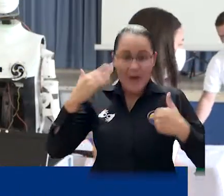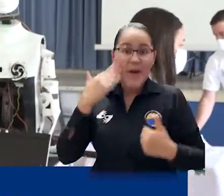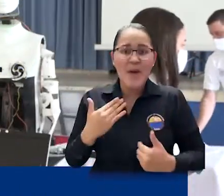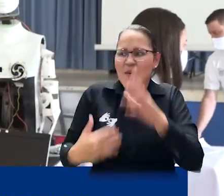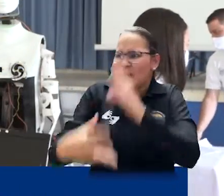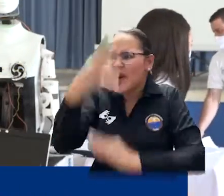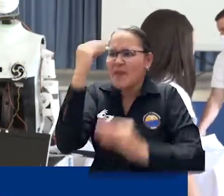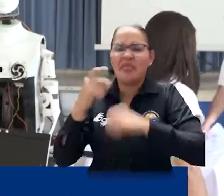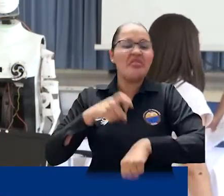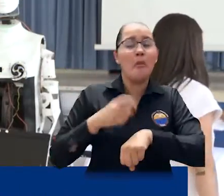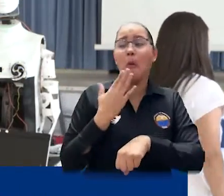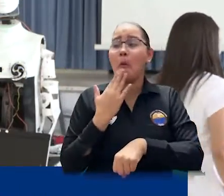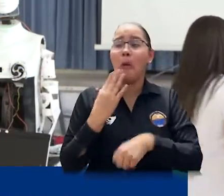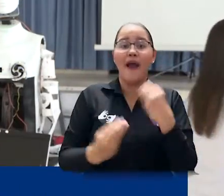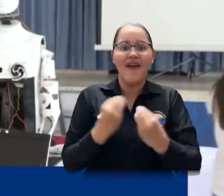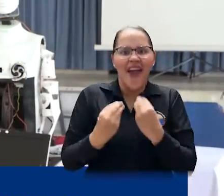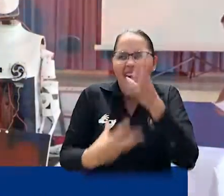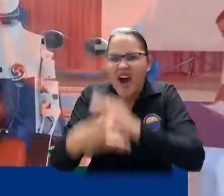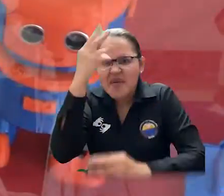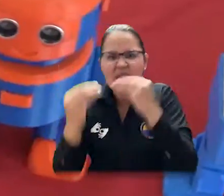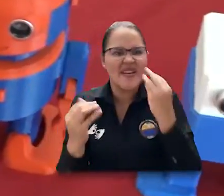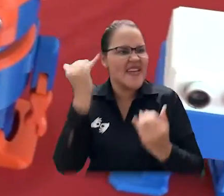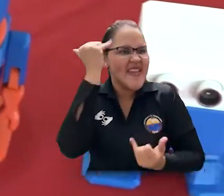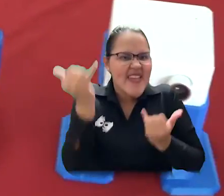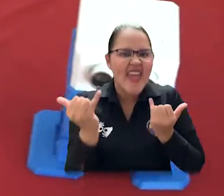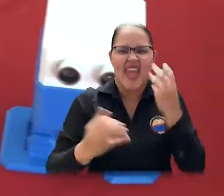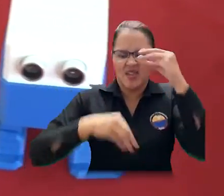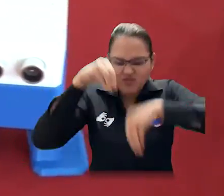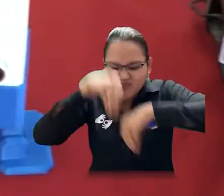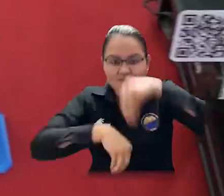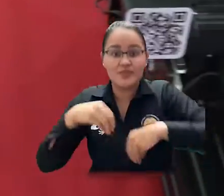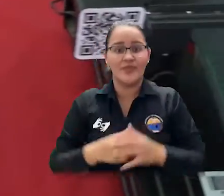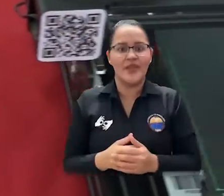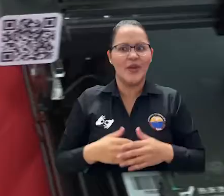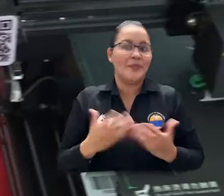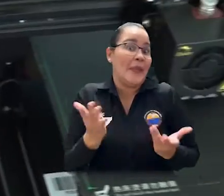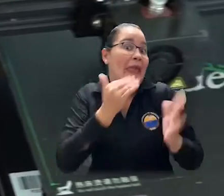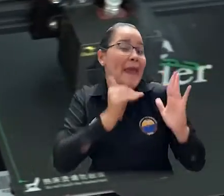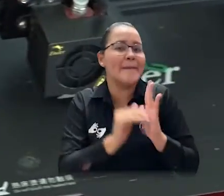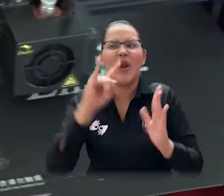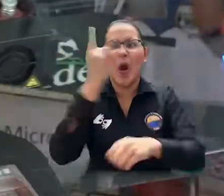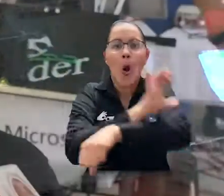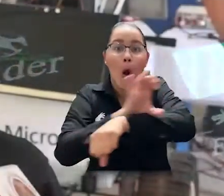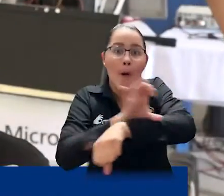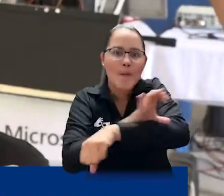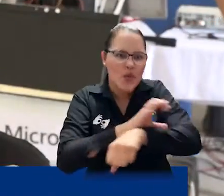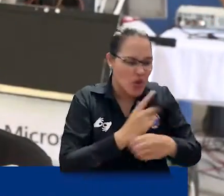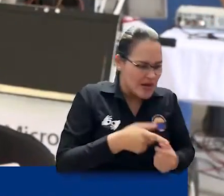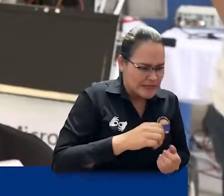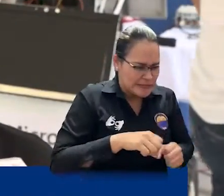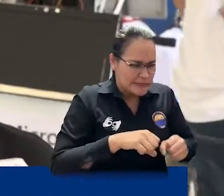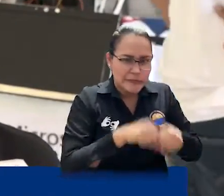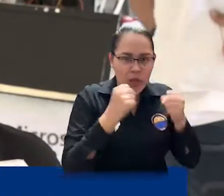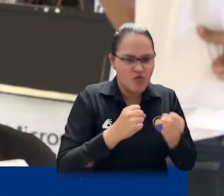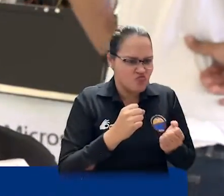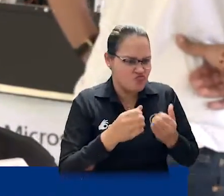cosas mejores con ese tiempo que tienen de sobra. Puedan construir, crear. Cómo desarmar un computador, cómo volverlo a arreglar,